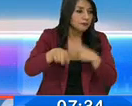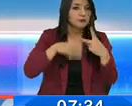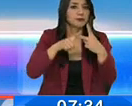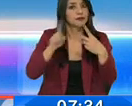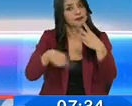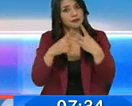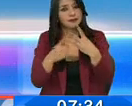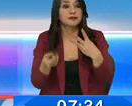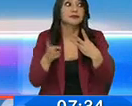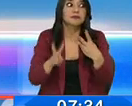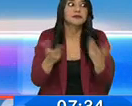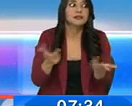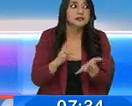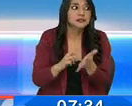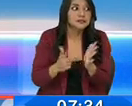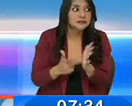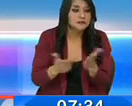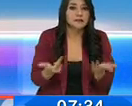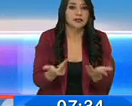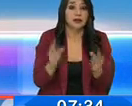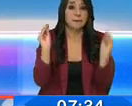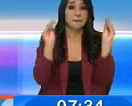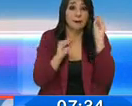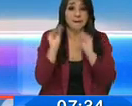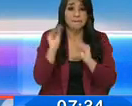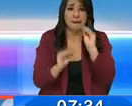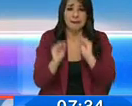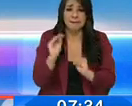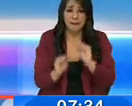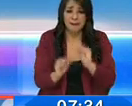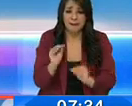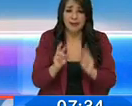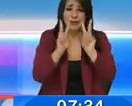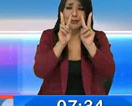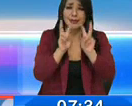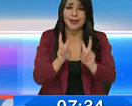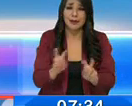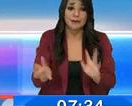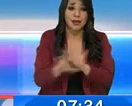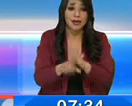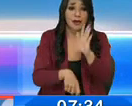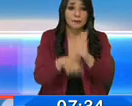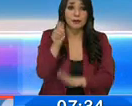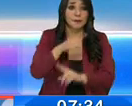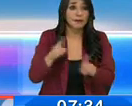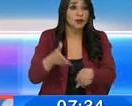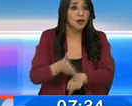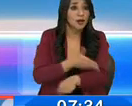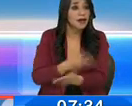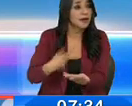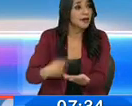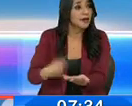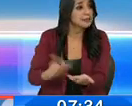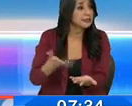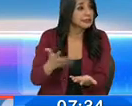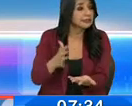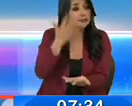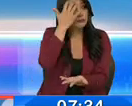que implicaría el contenido de muchísimos de los temas en esta ley que realmente son de preocupación y que